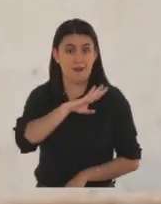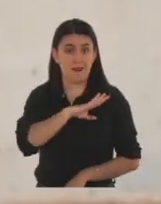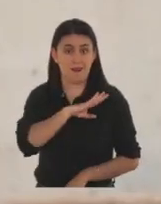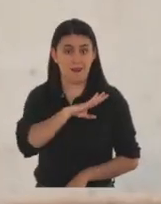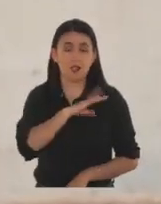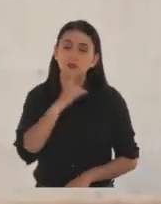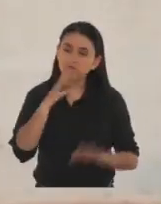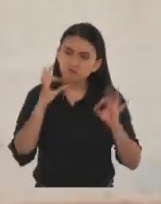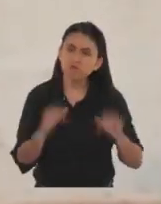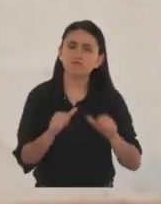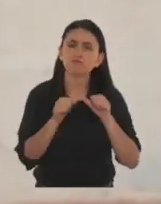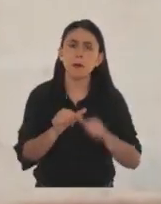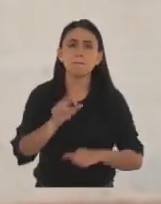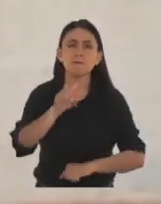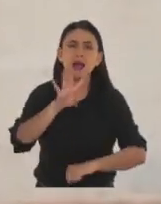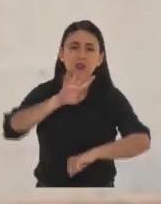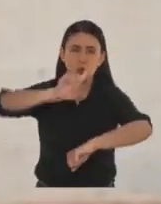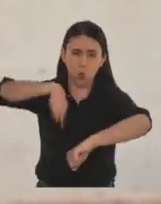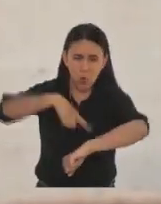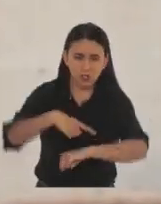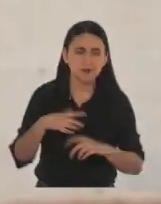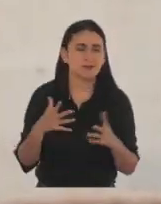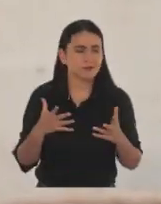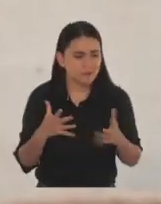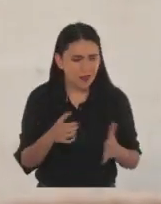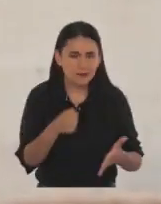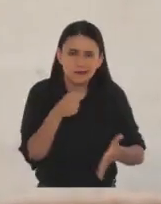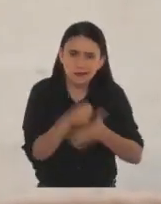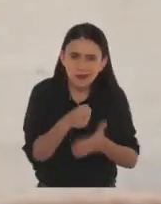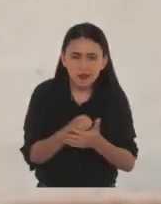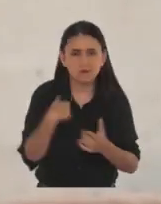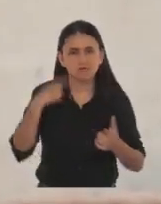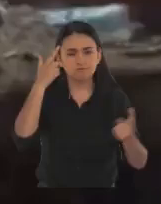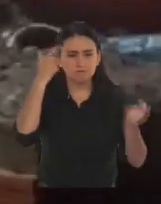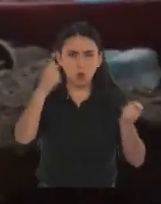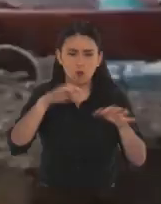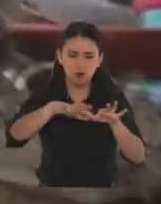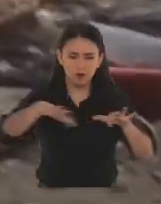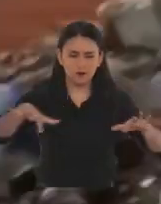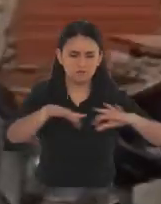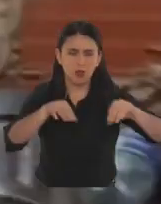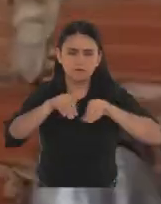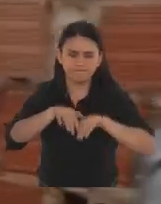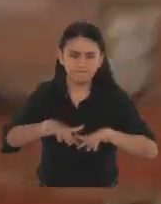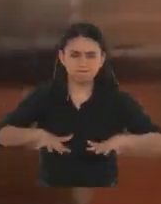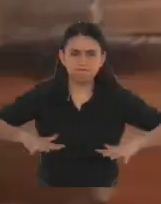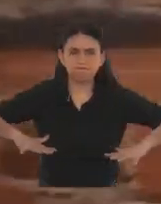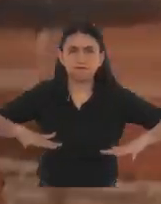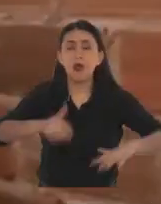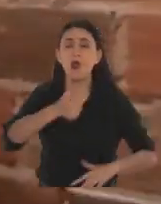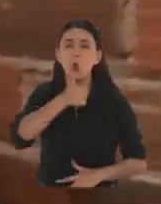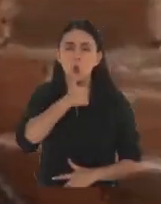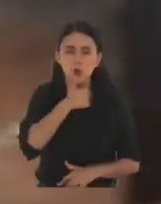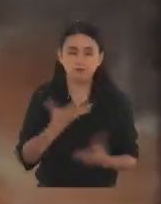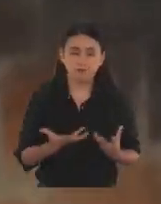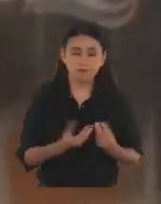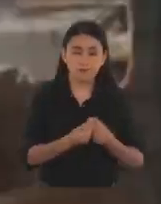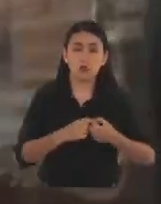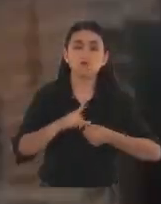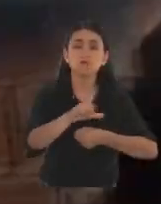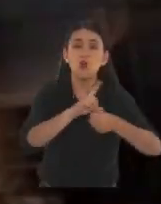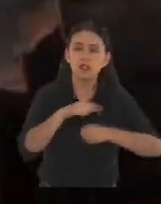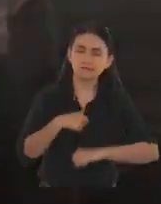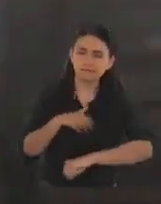agua 24 horas, ya se vienen implementando el tema de las redes. Autoridades locales han convocado una donatón con